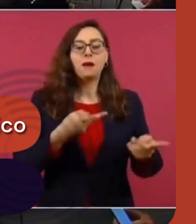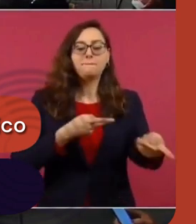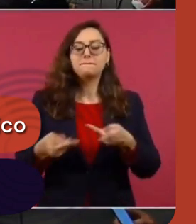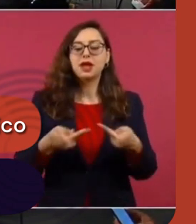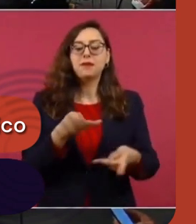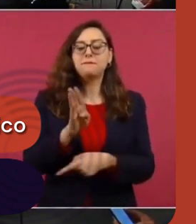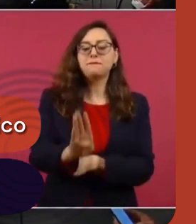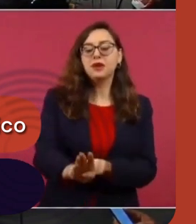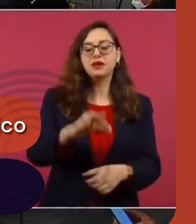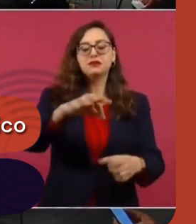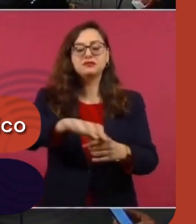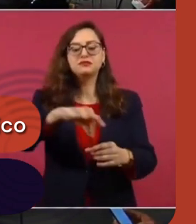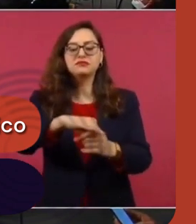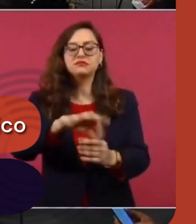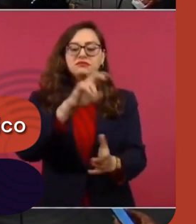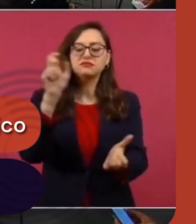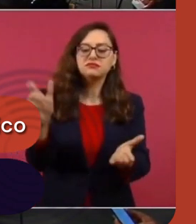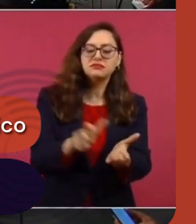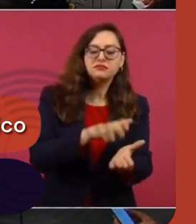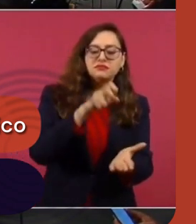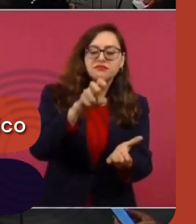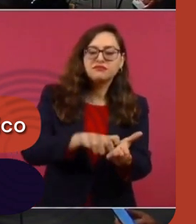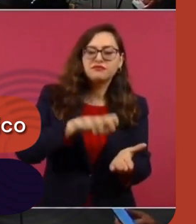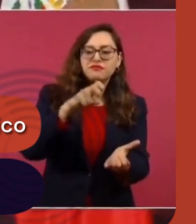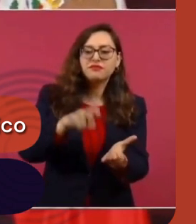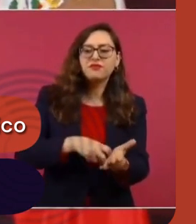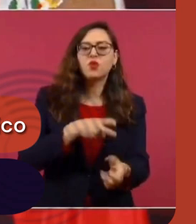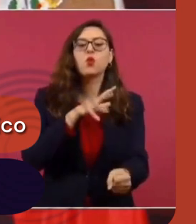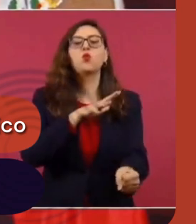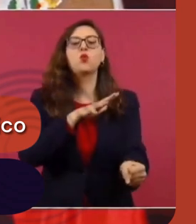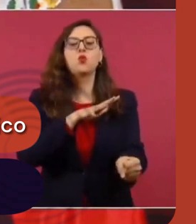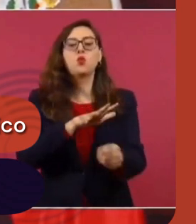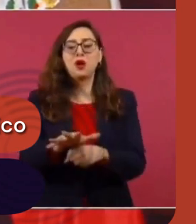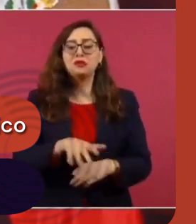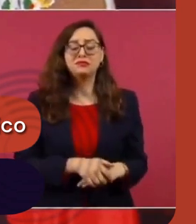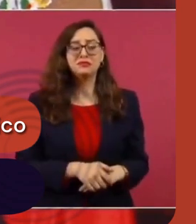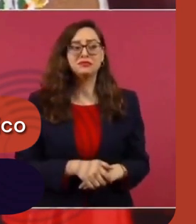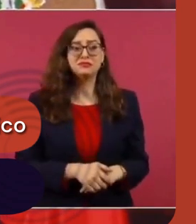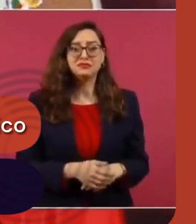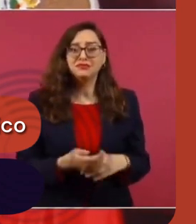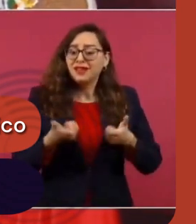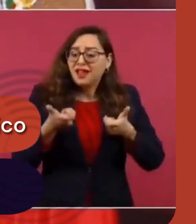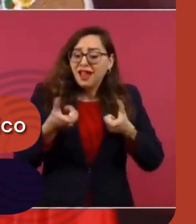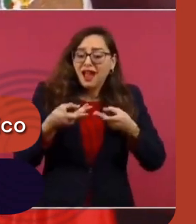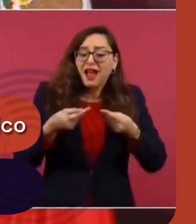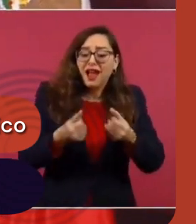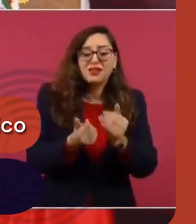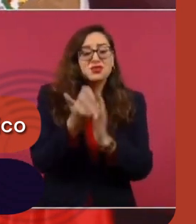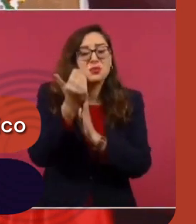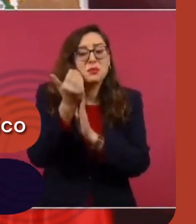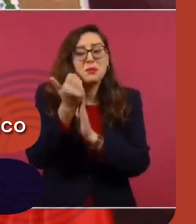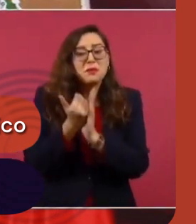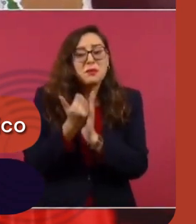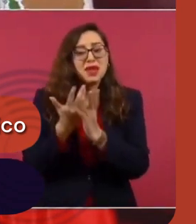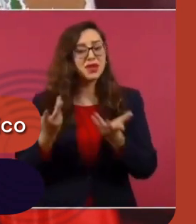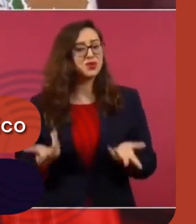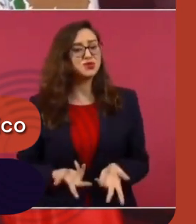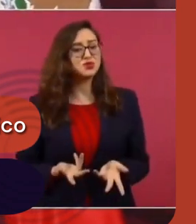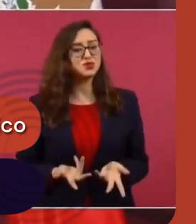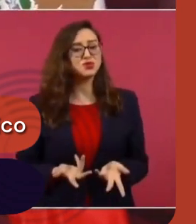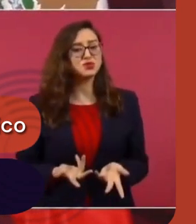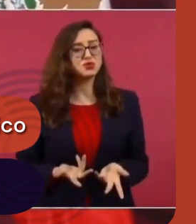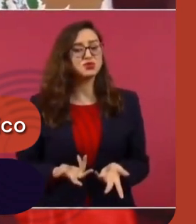B? Pues que haya un poco de austeridad, que no gasten